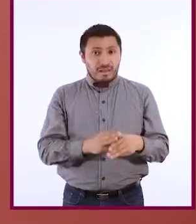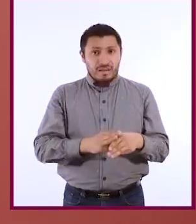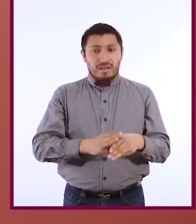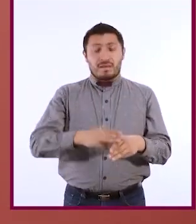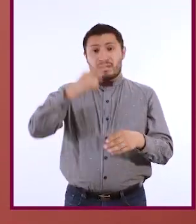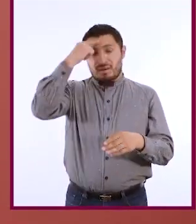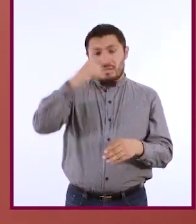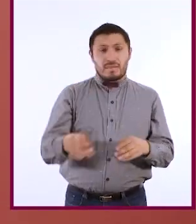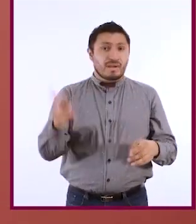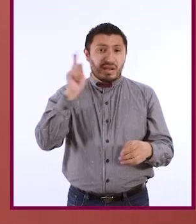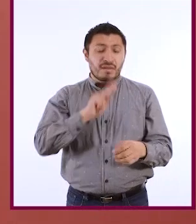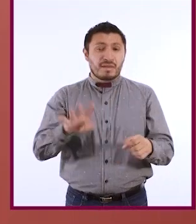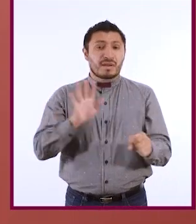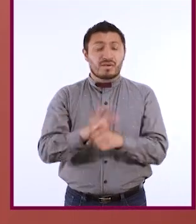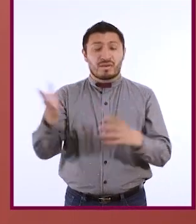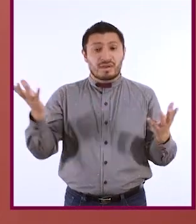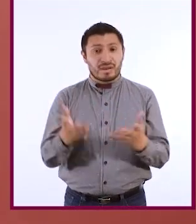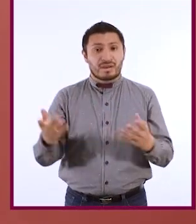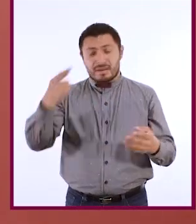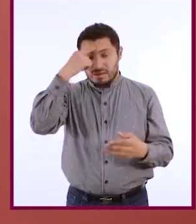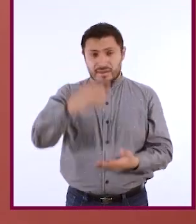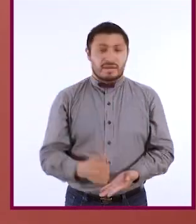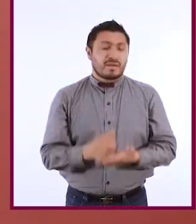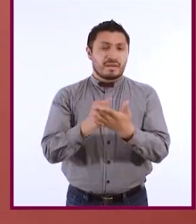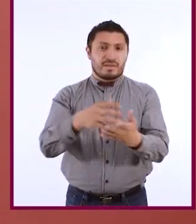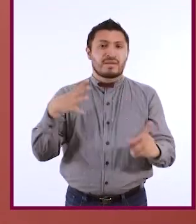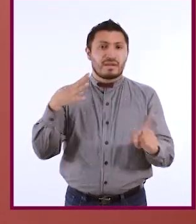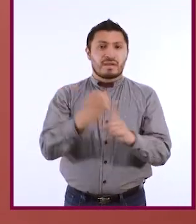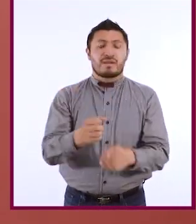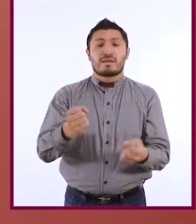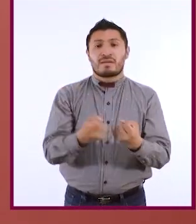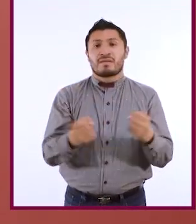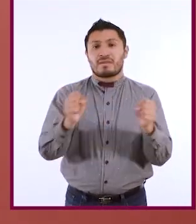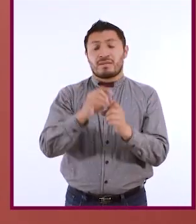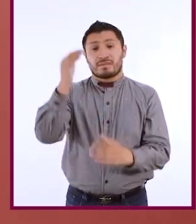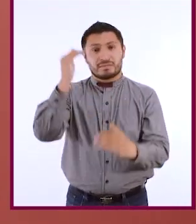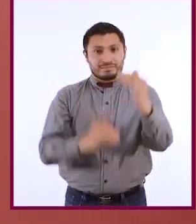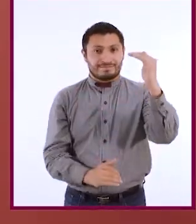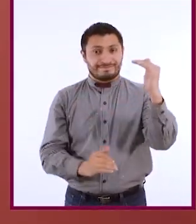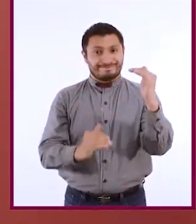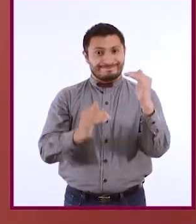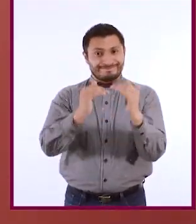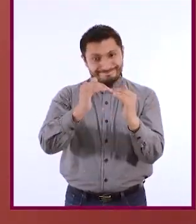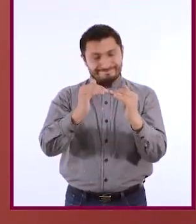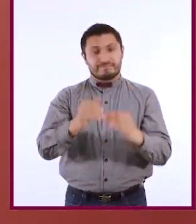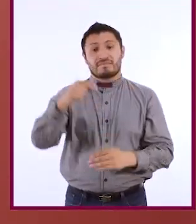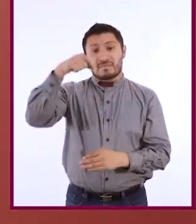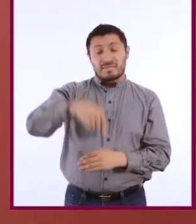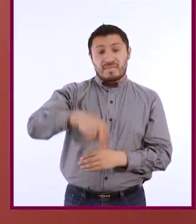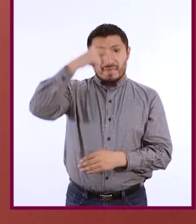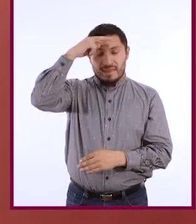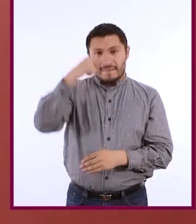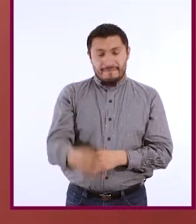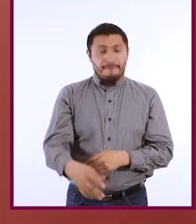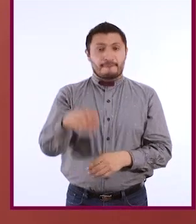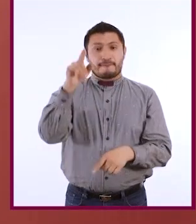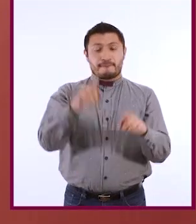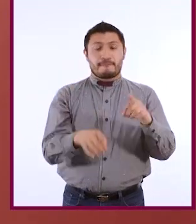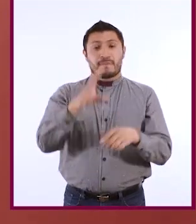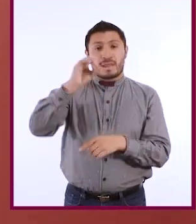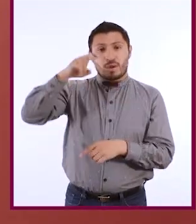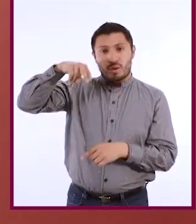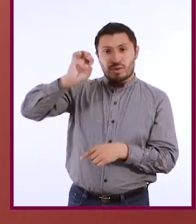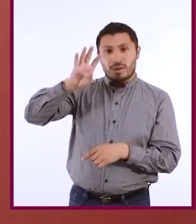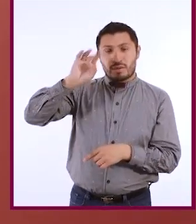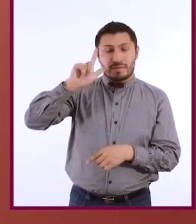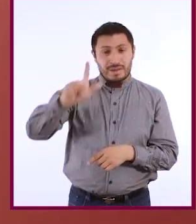qué podemos hacer para contribuir y lograr una sociedad con menos desigualdad. Aquí en México, de acuerdo con cifras del Coneval,